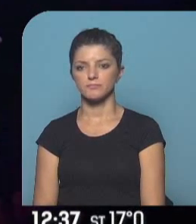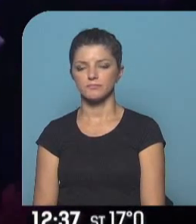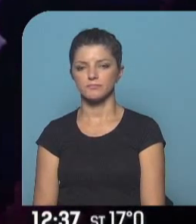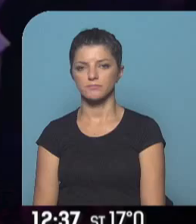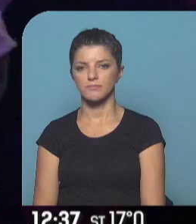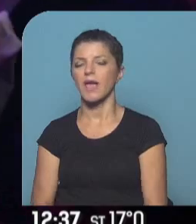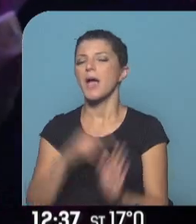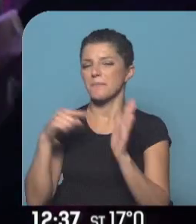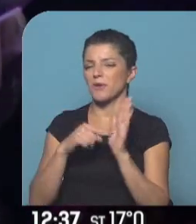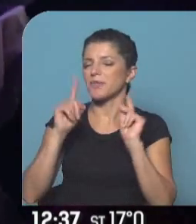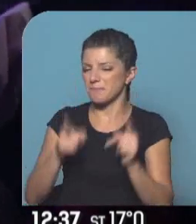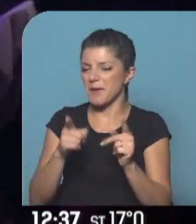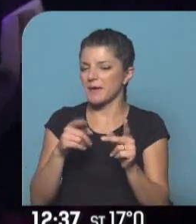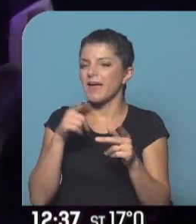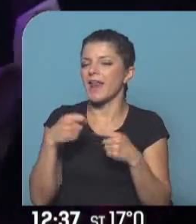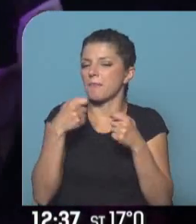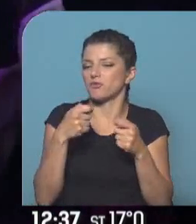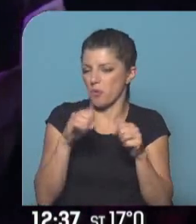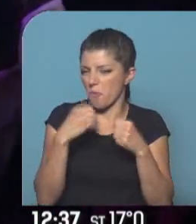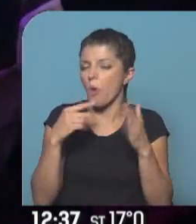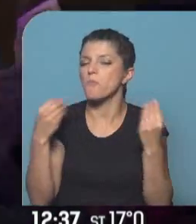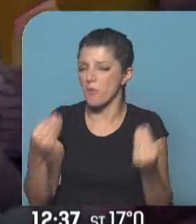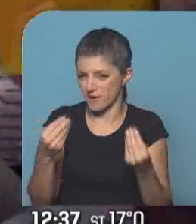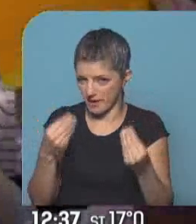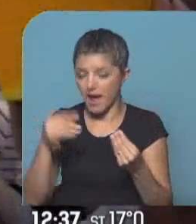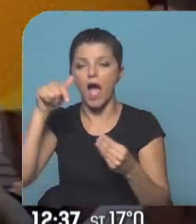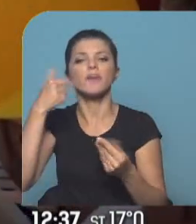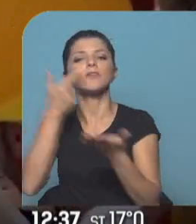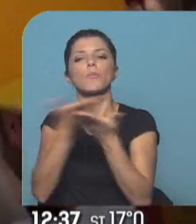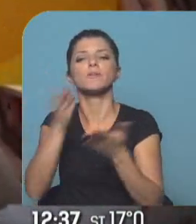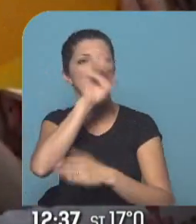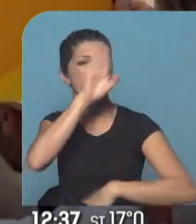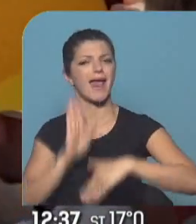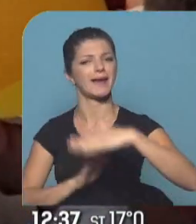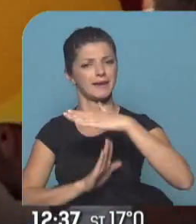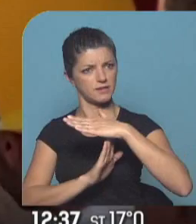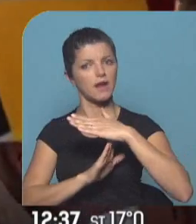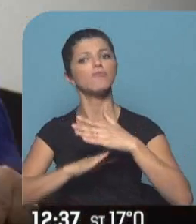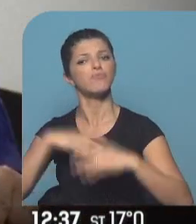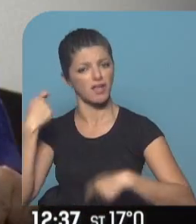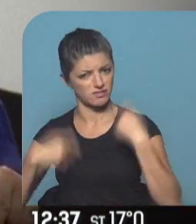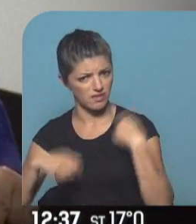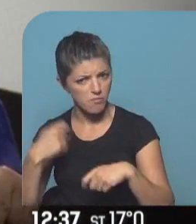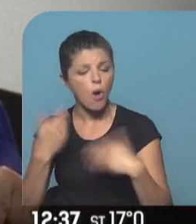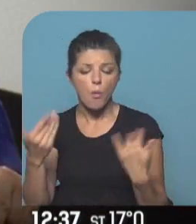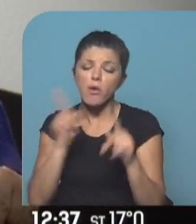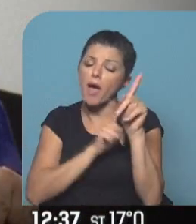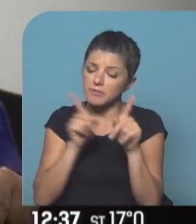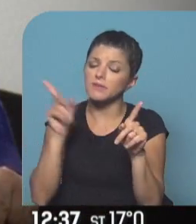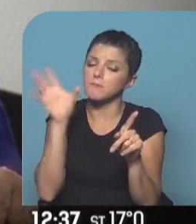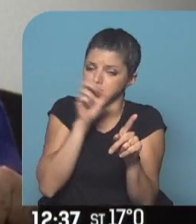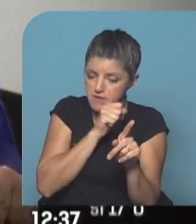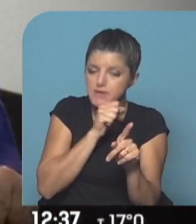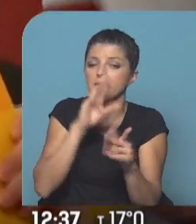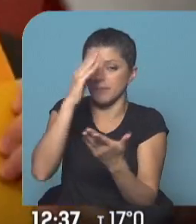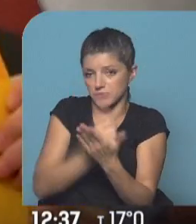Pero su mejoría también se atribuye a que es percibida como una líder pragmática y flexible, capaz de ceder en situaciones en